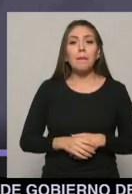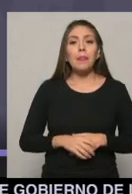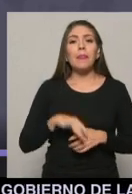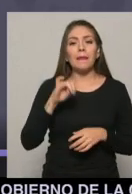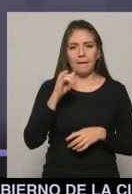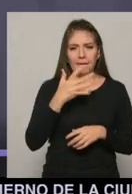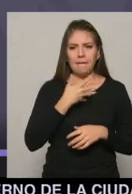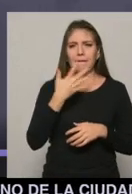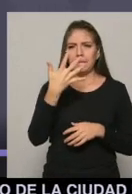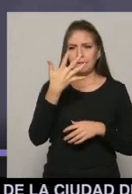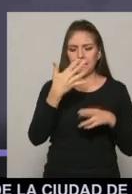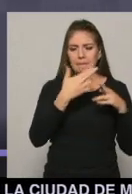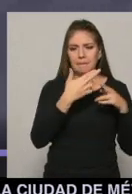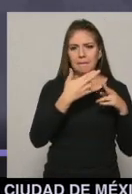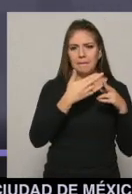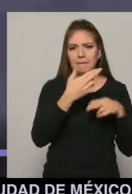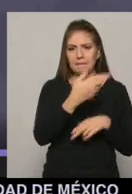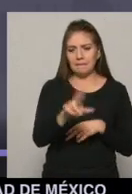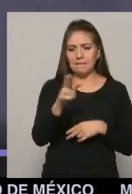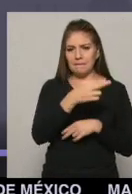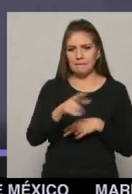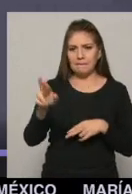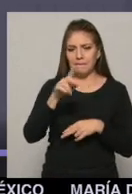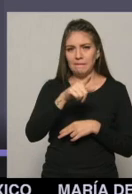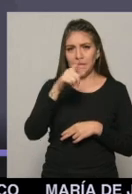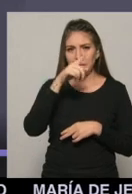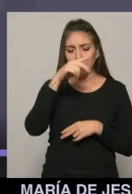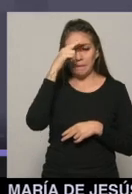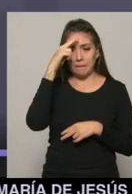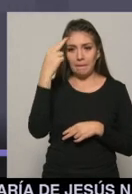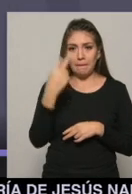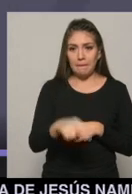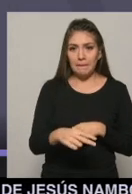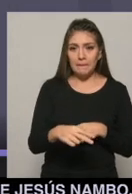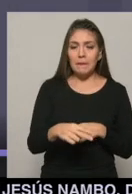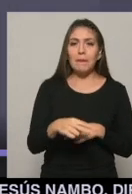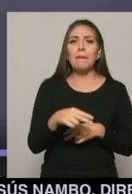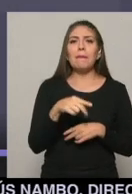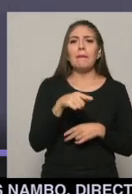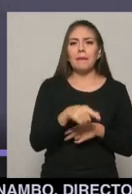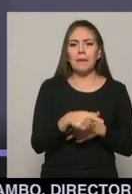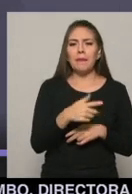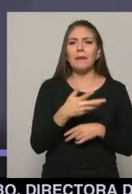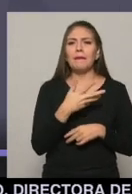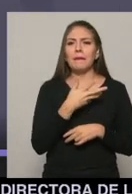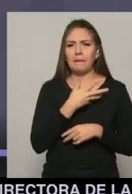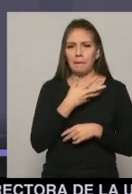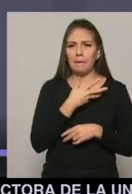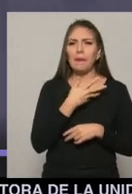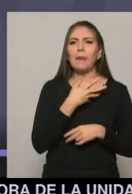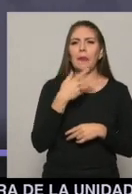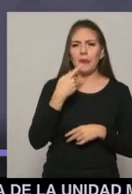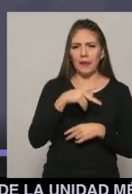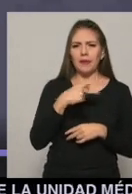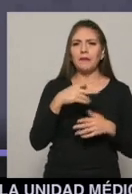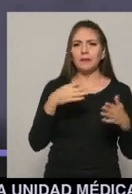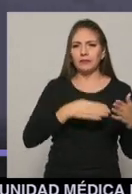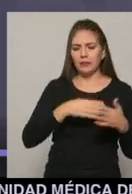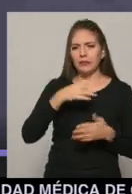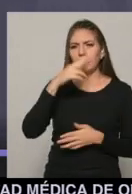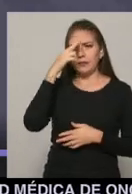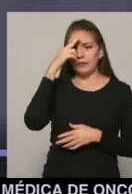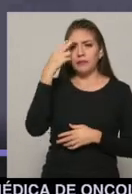5 restaurantes mexicanos, de alguna manera sí están, sí tienen una oferta allá de cocina